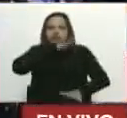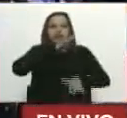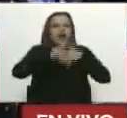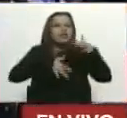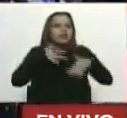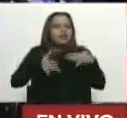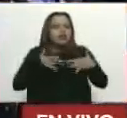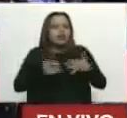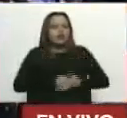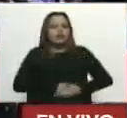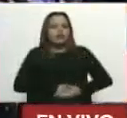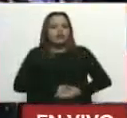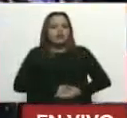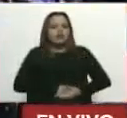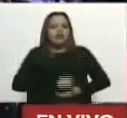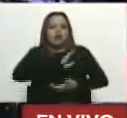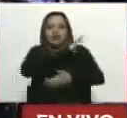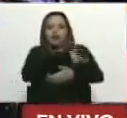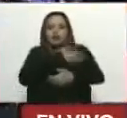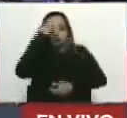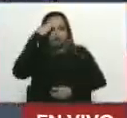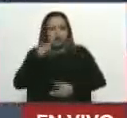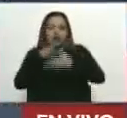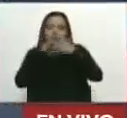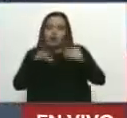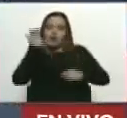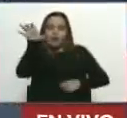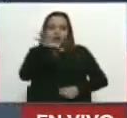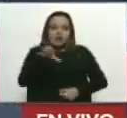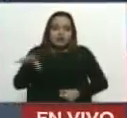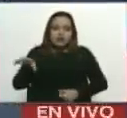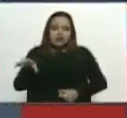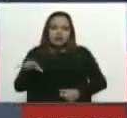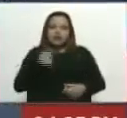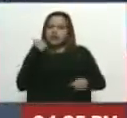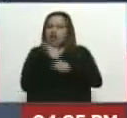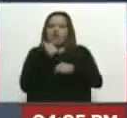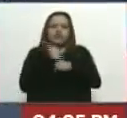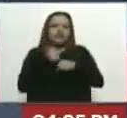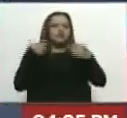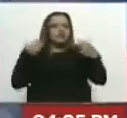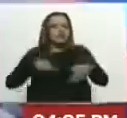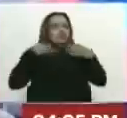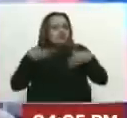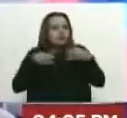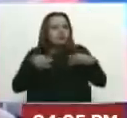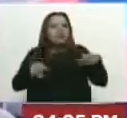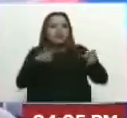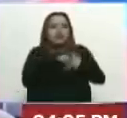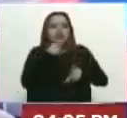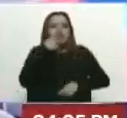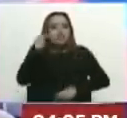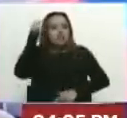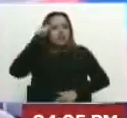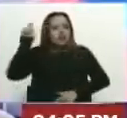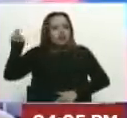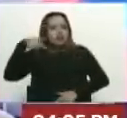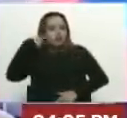donde las Fuerzas Armadas de todos nuestros países actuaron siempre, como lo dice la teoría